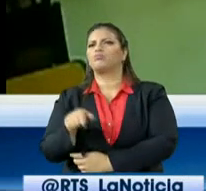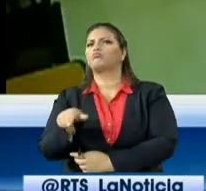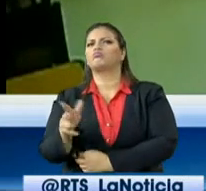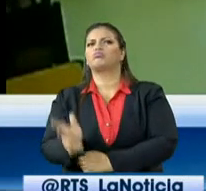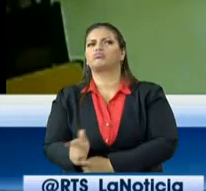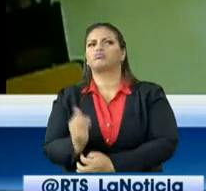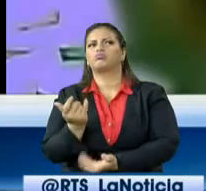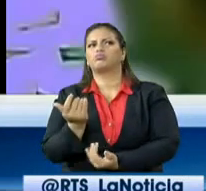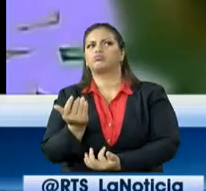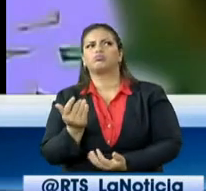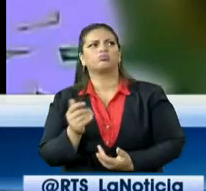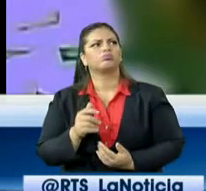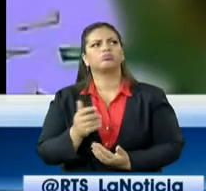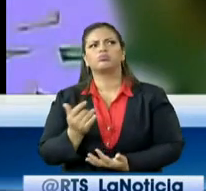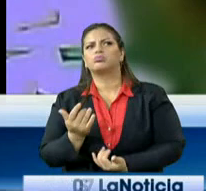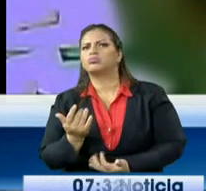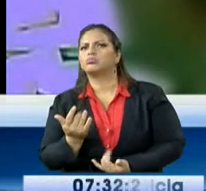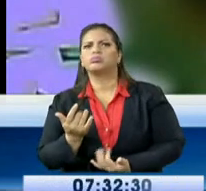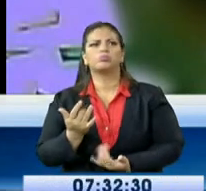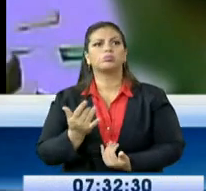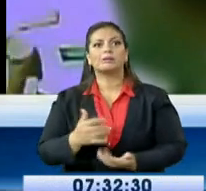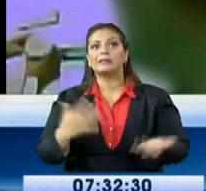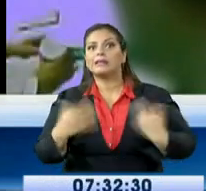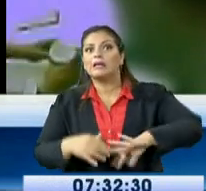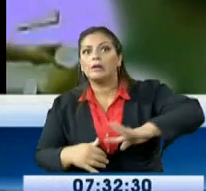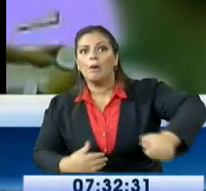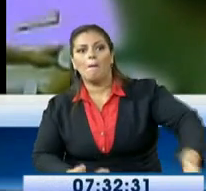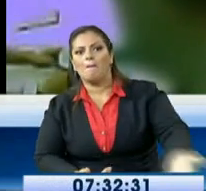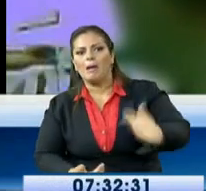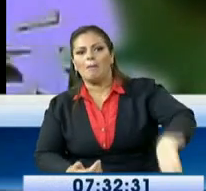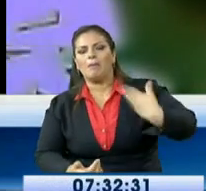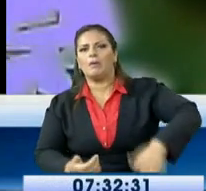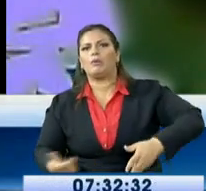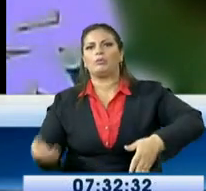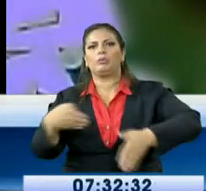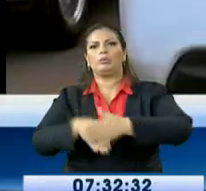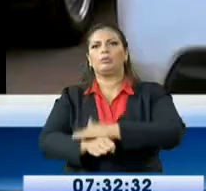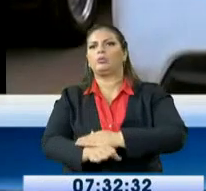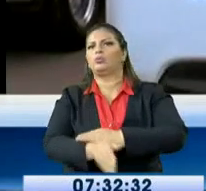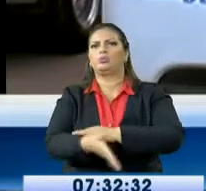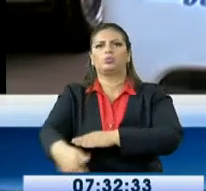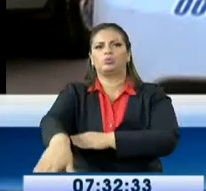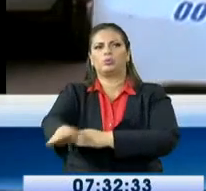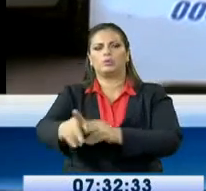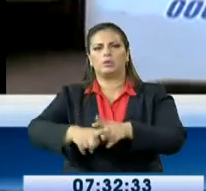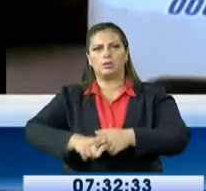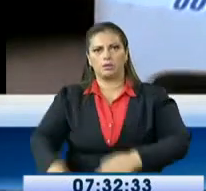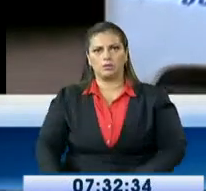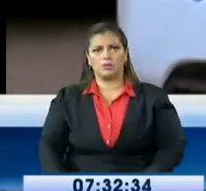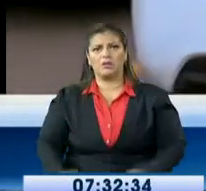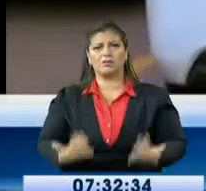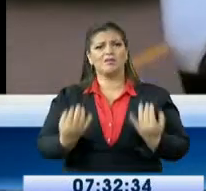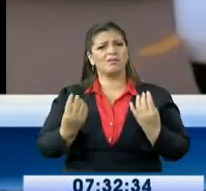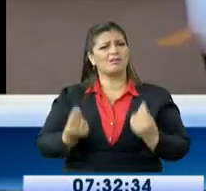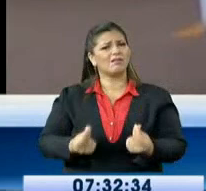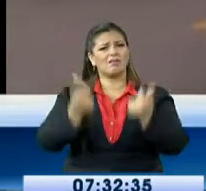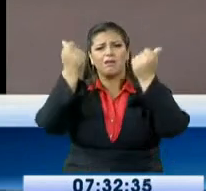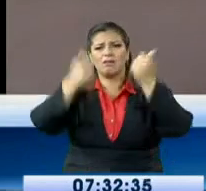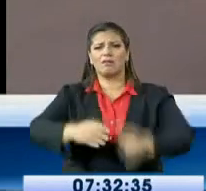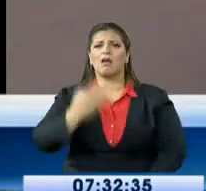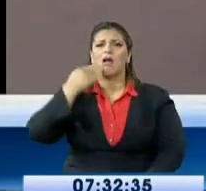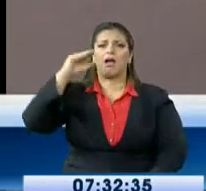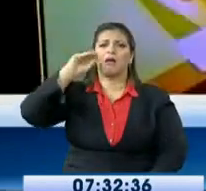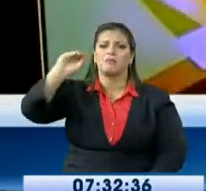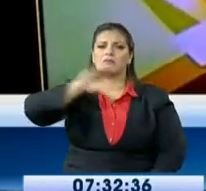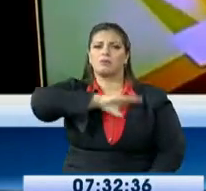con la seguridad que se fueron llaman a la policía. Los uniformados alertan a las diferentes unidades y con las características del automóvil